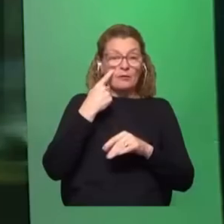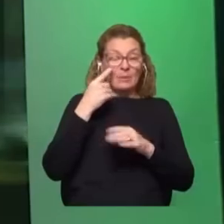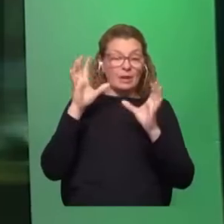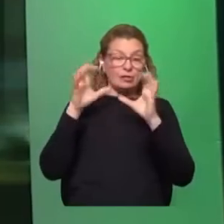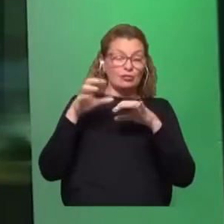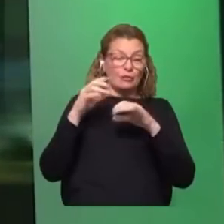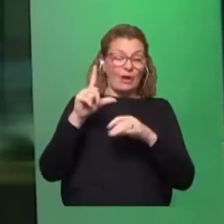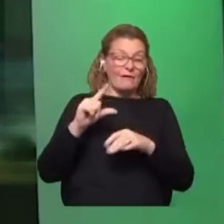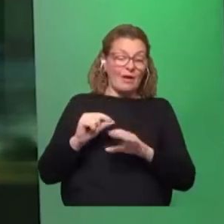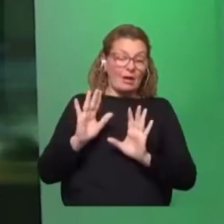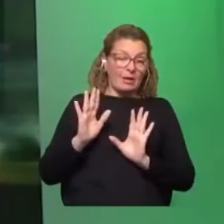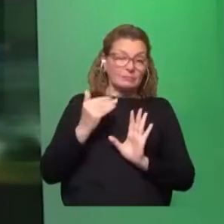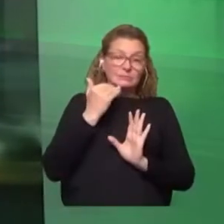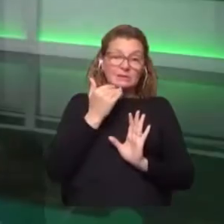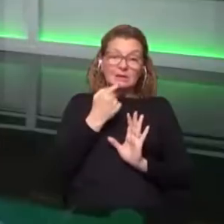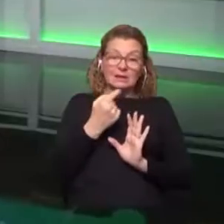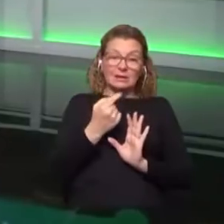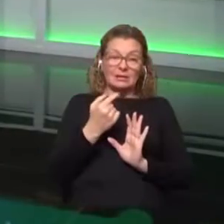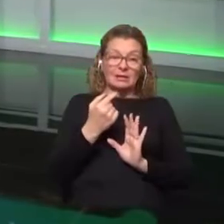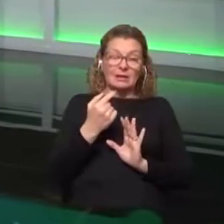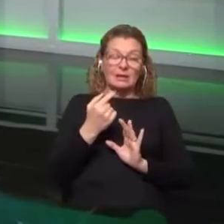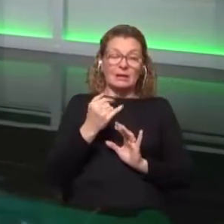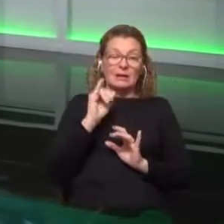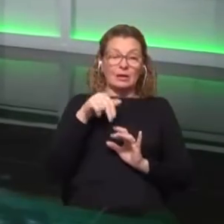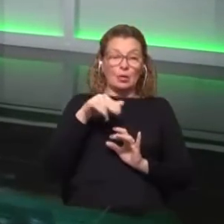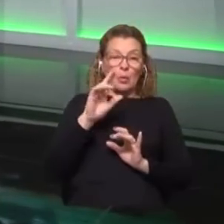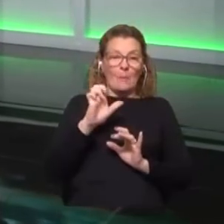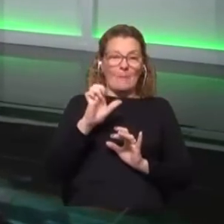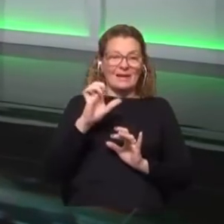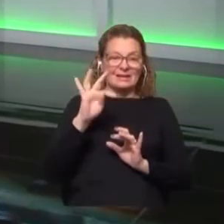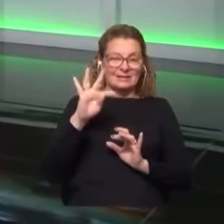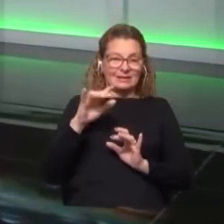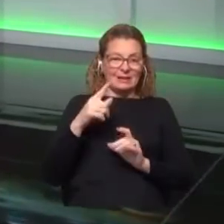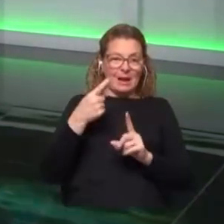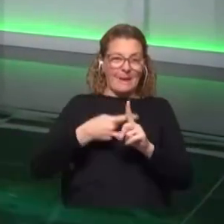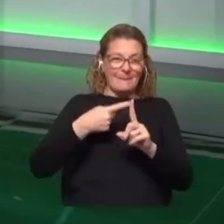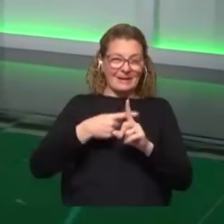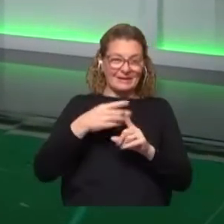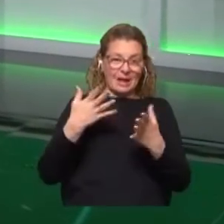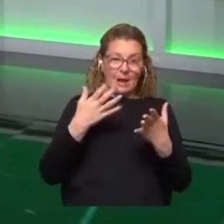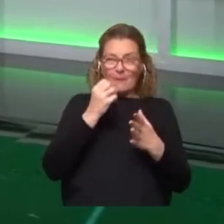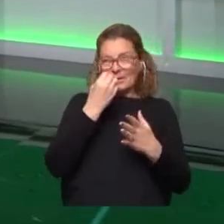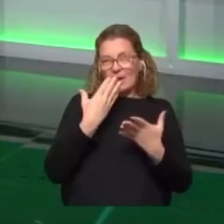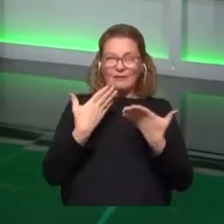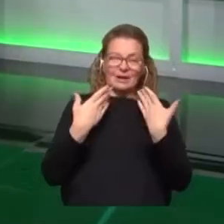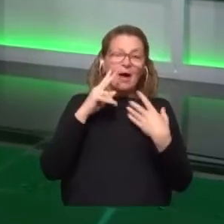de lluvias baja según lo que dice a 72 horas todavía yumet el mes de la primavera